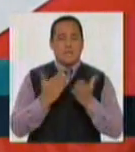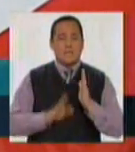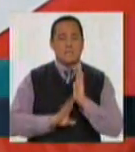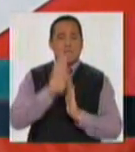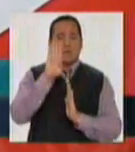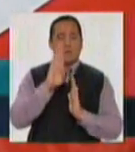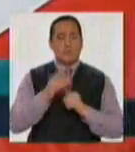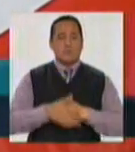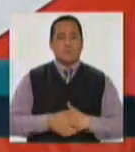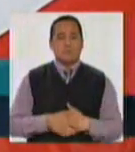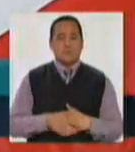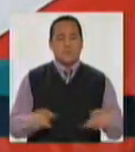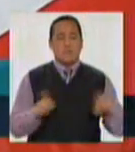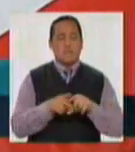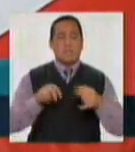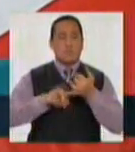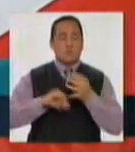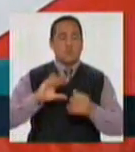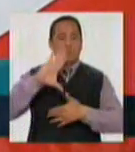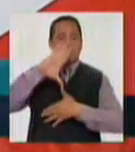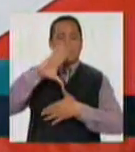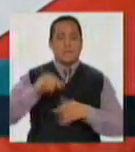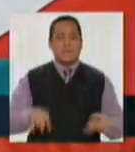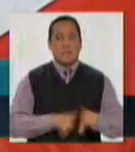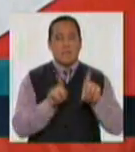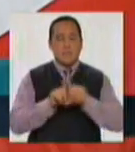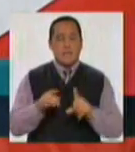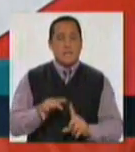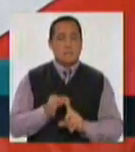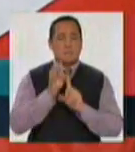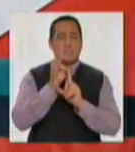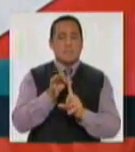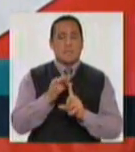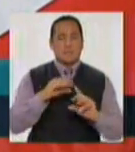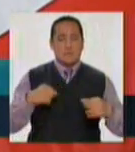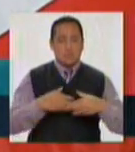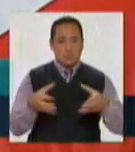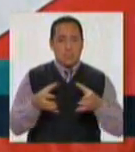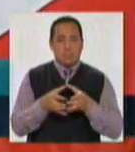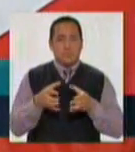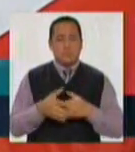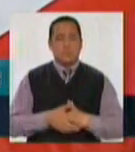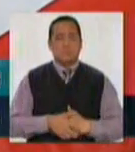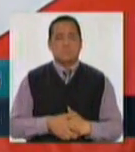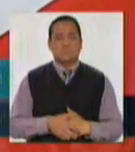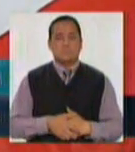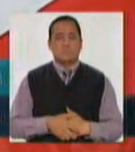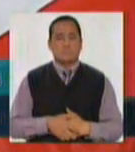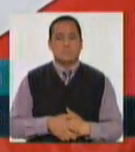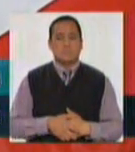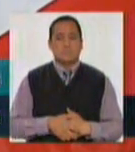desarrollo de Sudamérica y en especial en nuestra área.